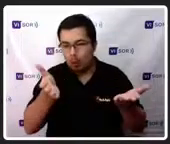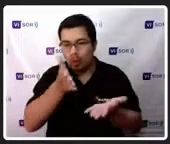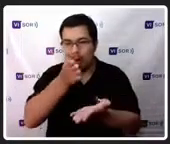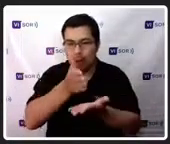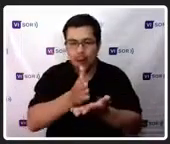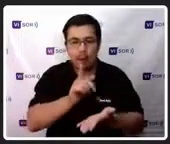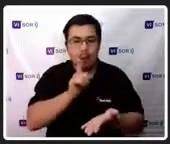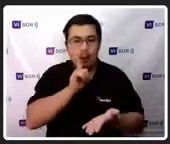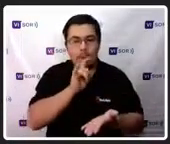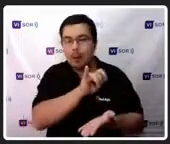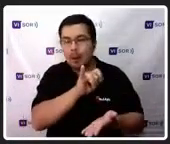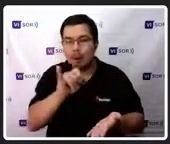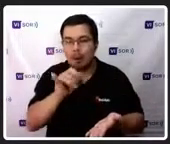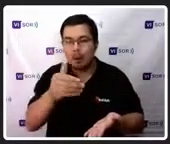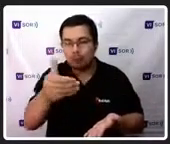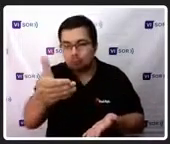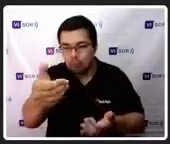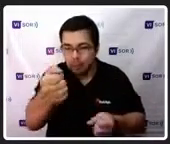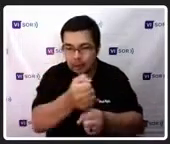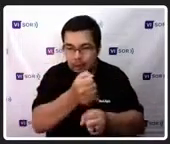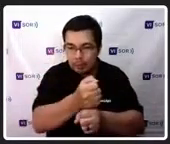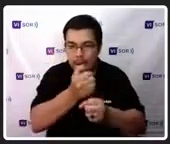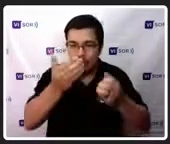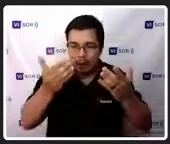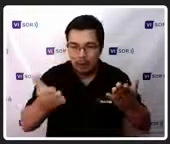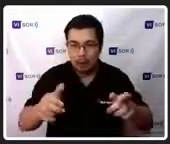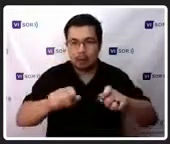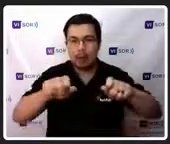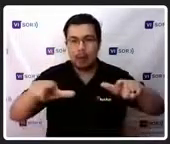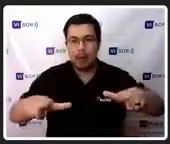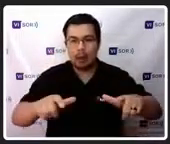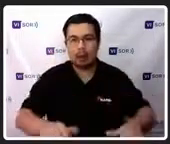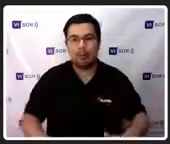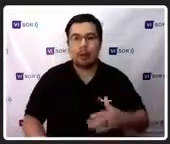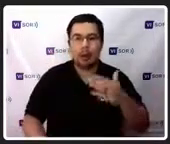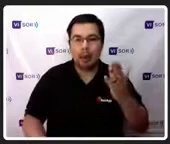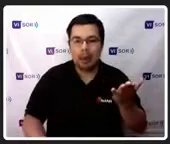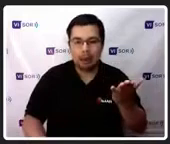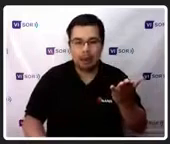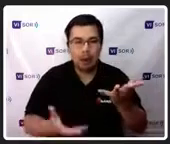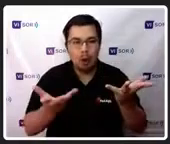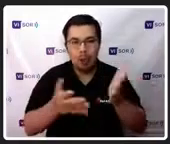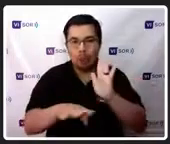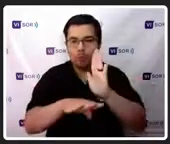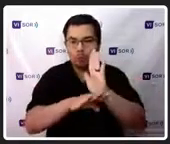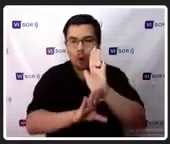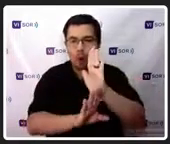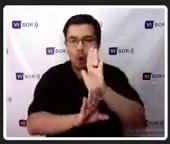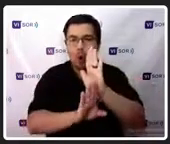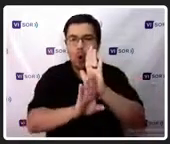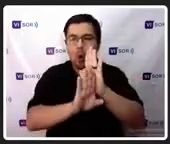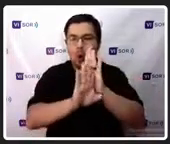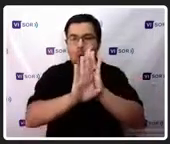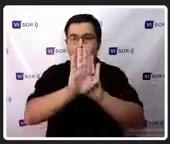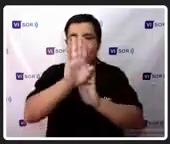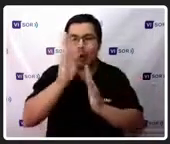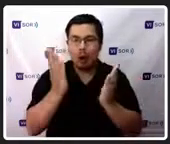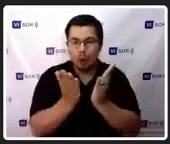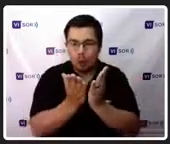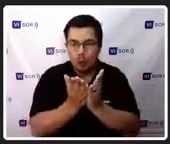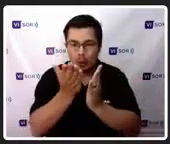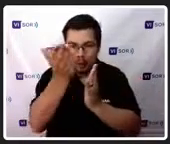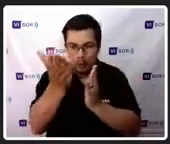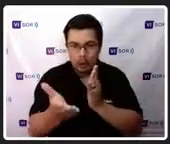en el futuro en este sector, ¿ya? Esta es la piedra angular de, ¿no es cierto?, de estudiar una carrera de este tipo, porque recuerden